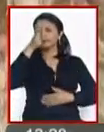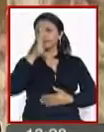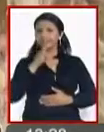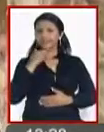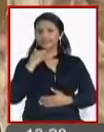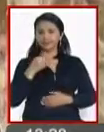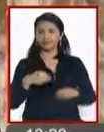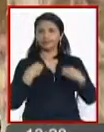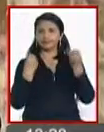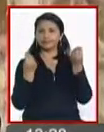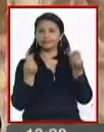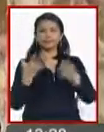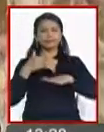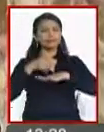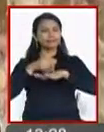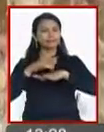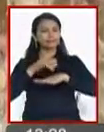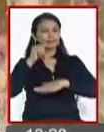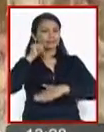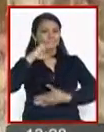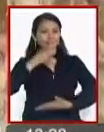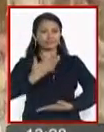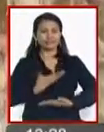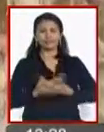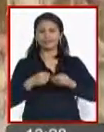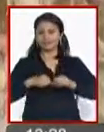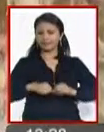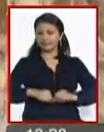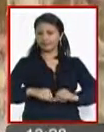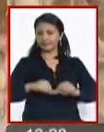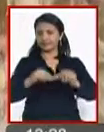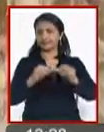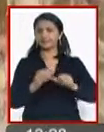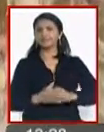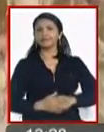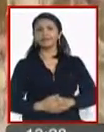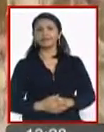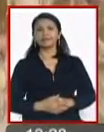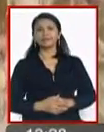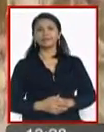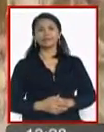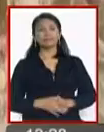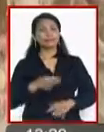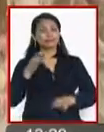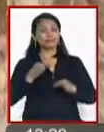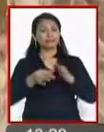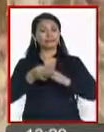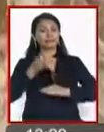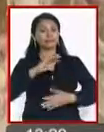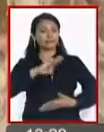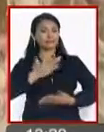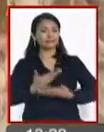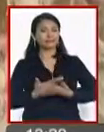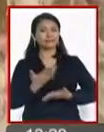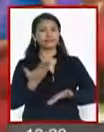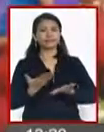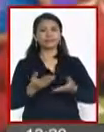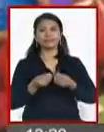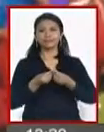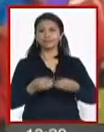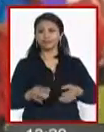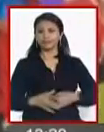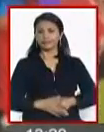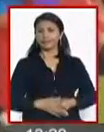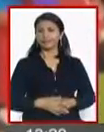Dios que me mandó esta niña para seguir adelante, porque yo, si no fuera mi hija, creo que ya no estaría aquí en este